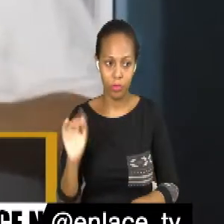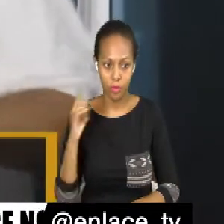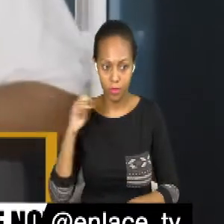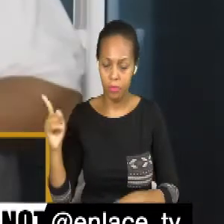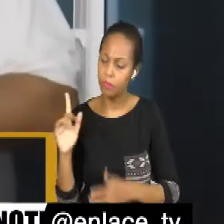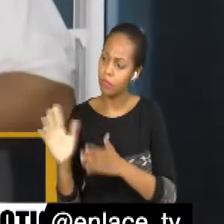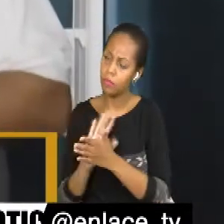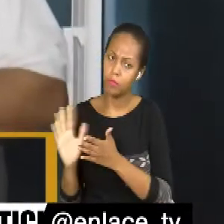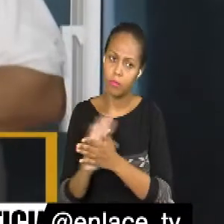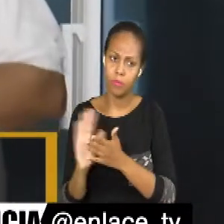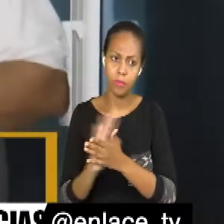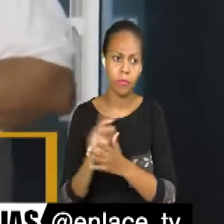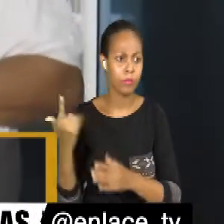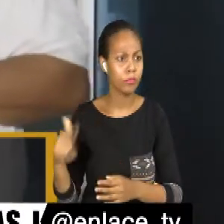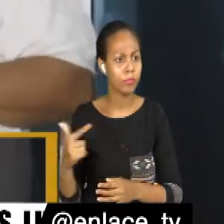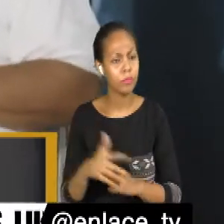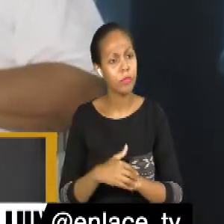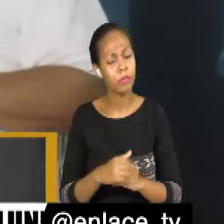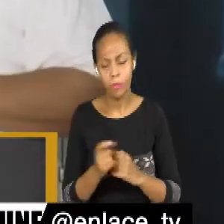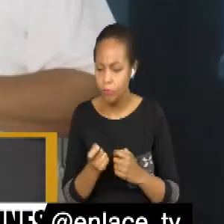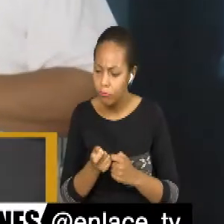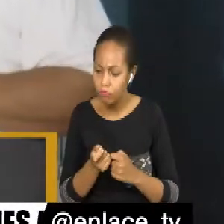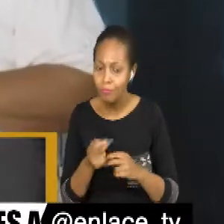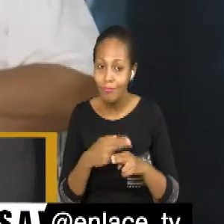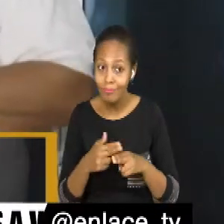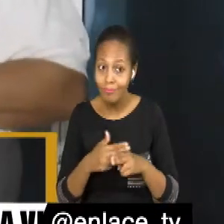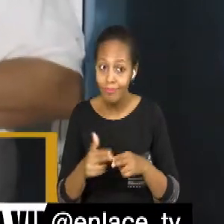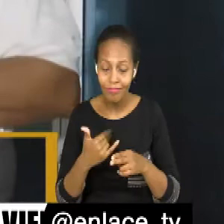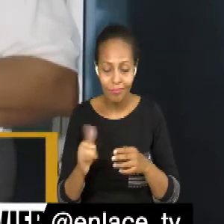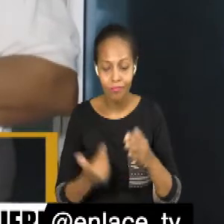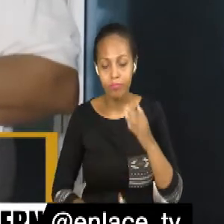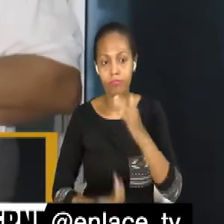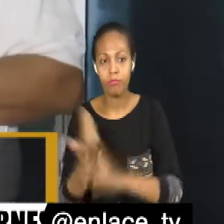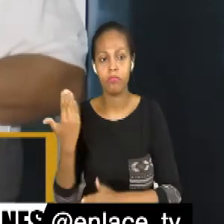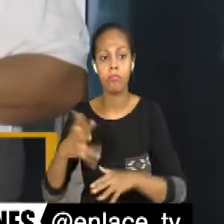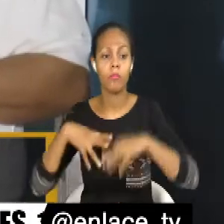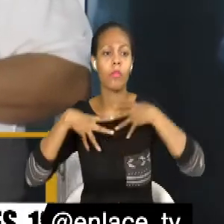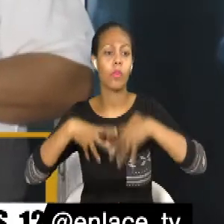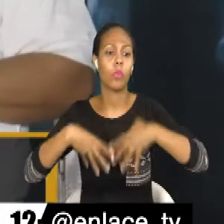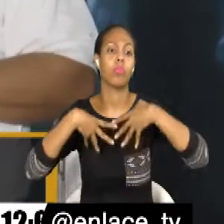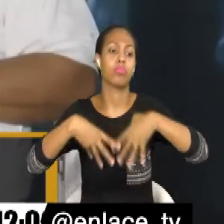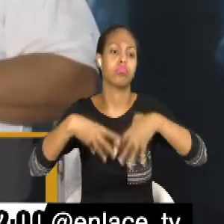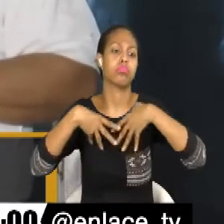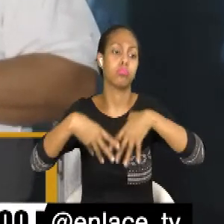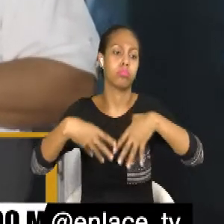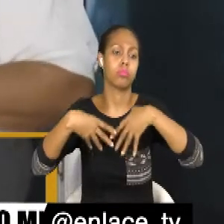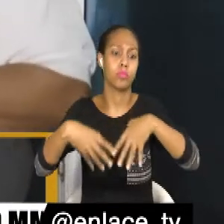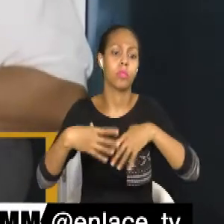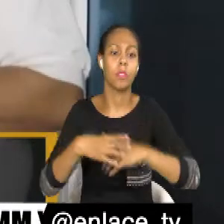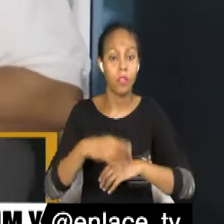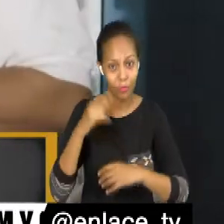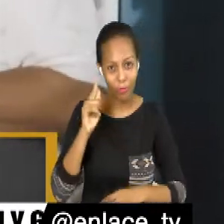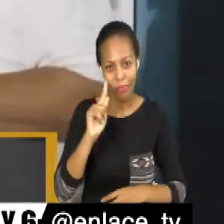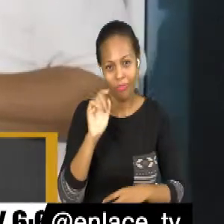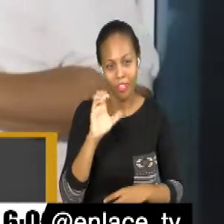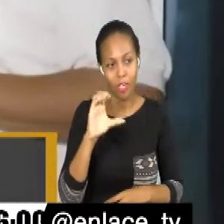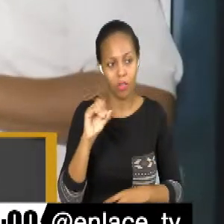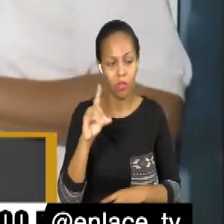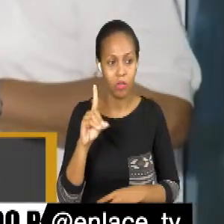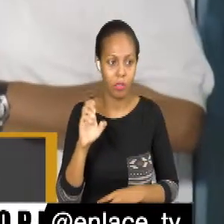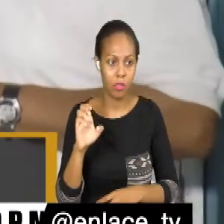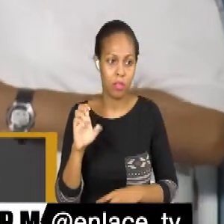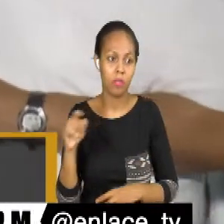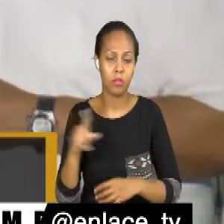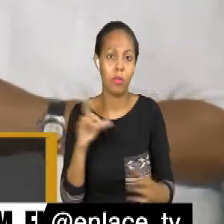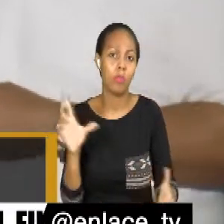breves minutos comienza la marcha de antorchas de los docentes de FECODE, del Sindicato de Educadores de Santander, de la CUT en Barranca Bermeja. ¿Cómo